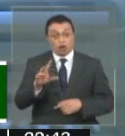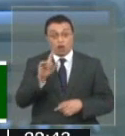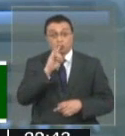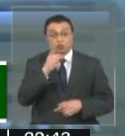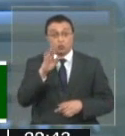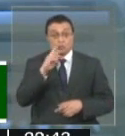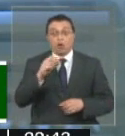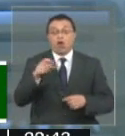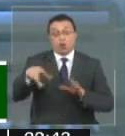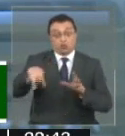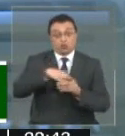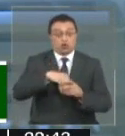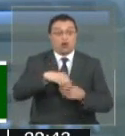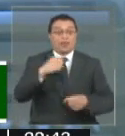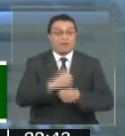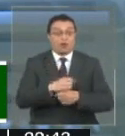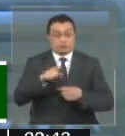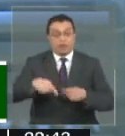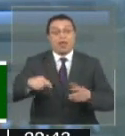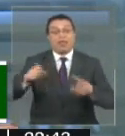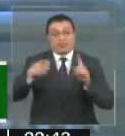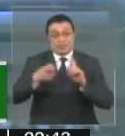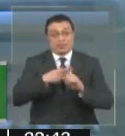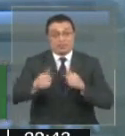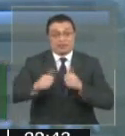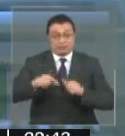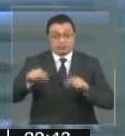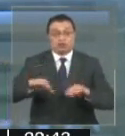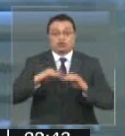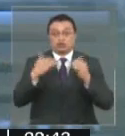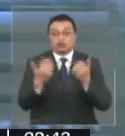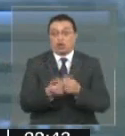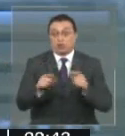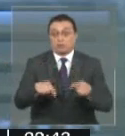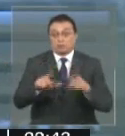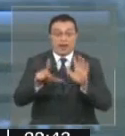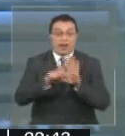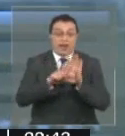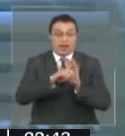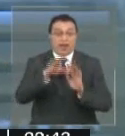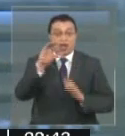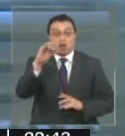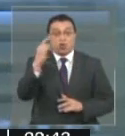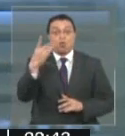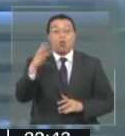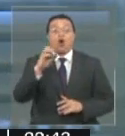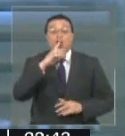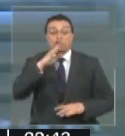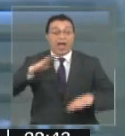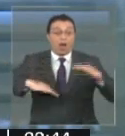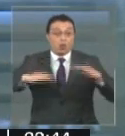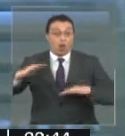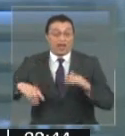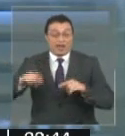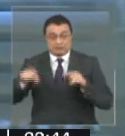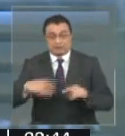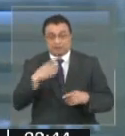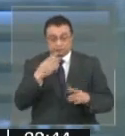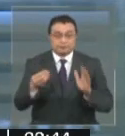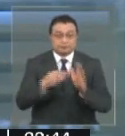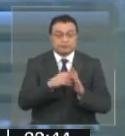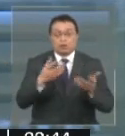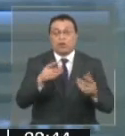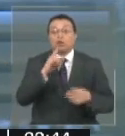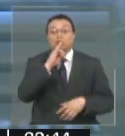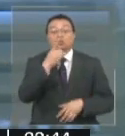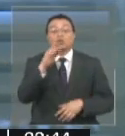que la inclusión laboral es un desafío que tenemos como país en todos los ámbitos. Bueno, se viene la ley de cuota, la anunciaron el 21 de mayo. Estos días, sí. Ya, pero el turismo, ¿por qué